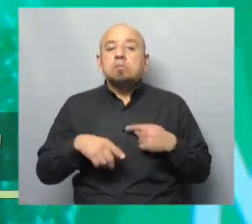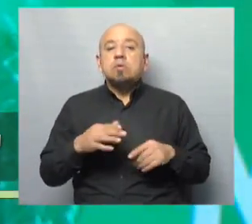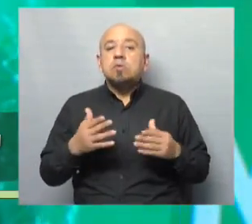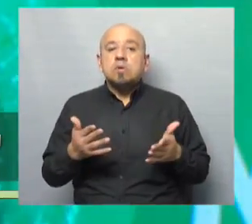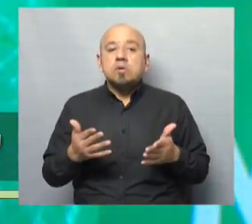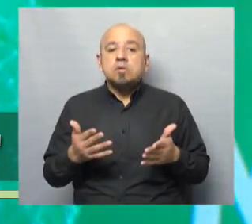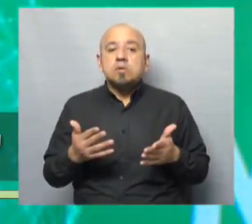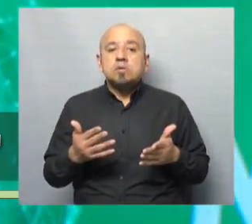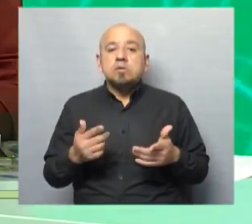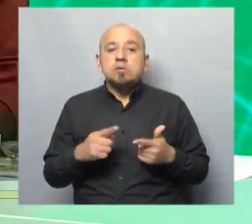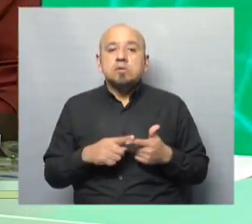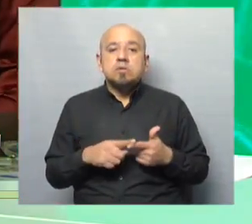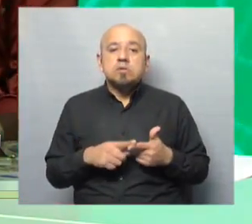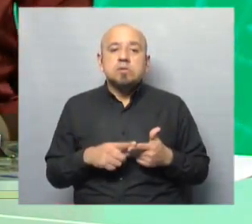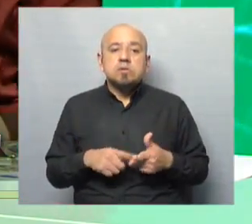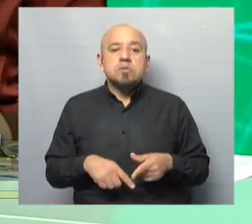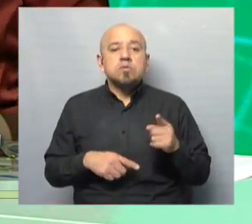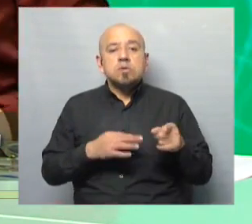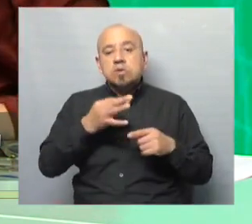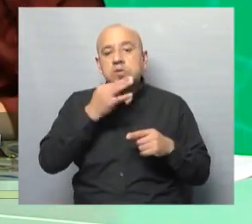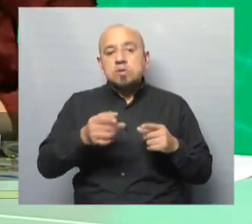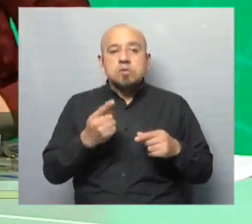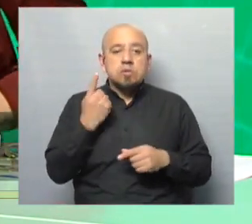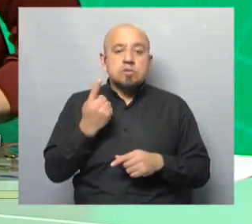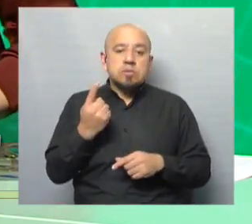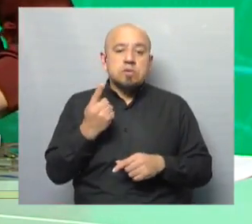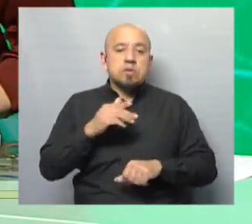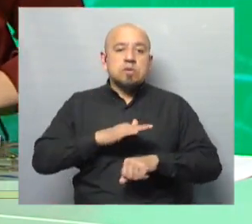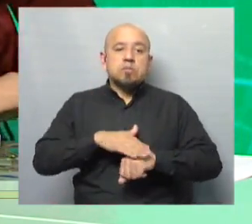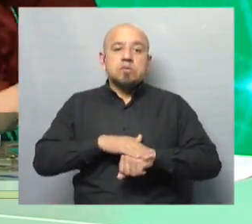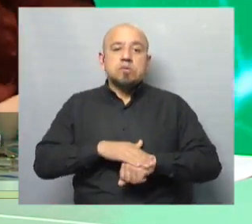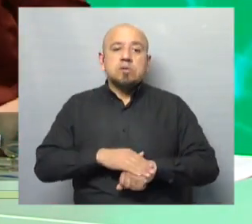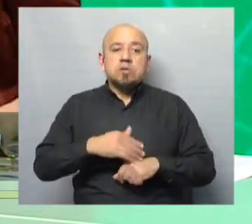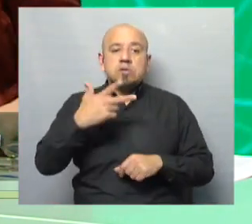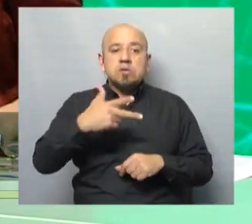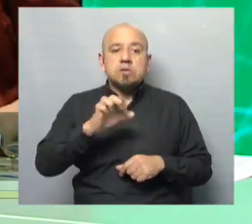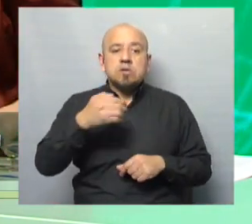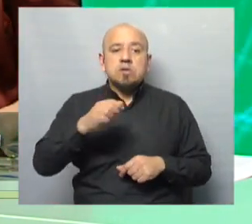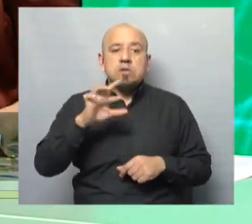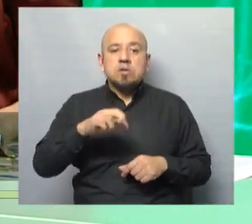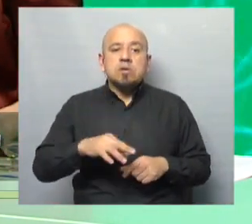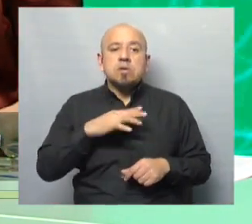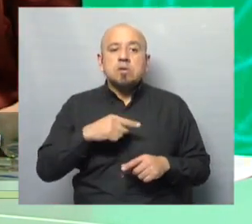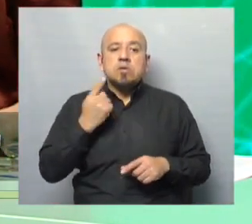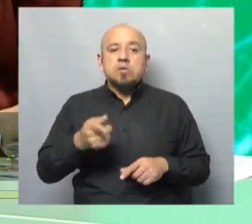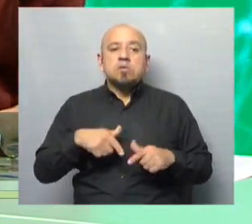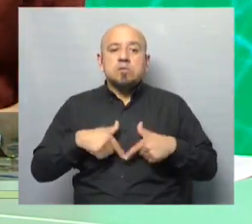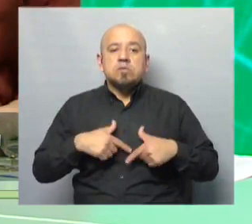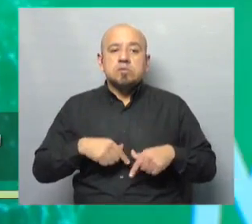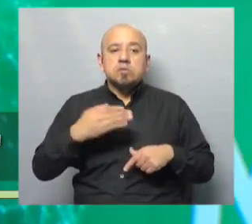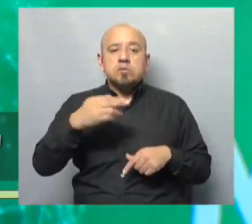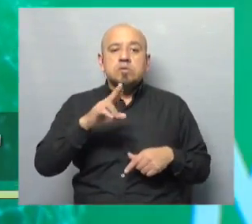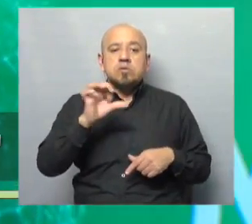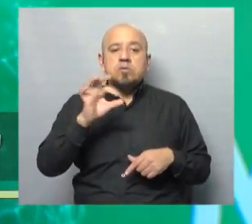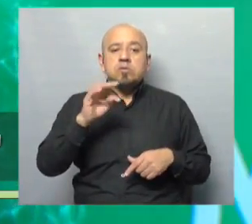pero ahora es interesante que usted dice porque usted dice que el principal responsable eje ver cuando hay otro ministro involucrado que se distancia francisco bustillo